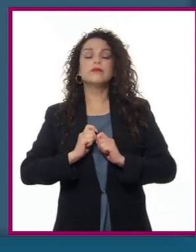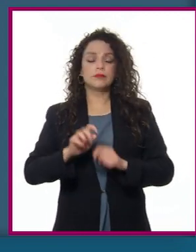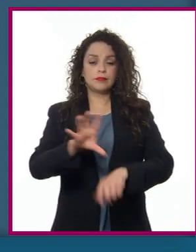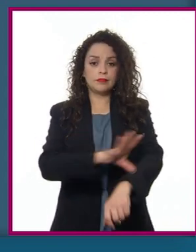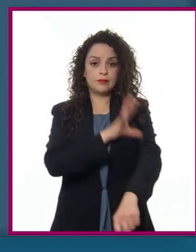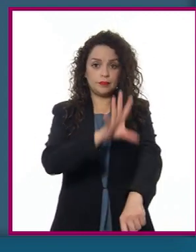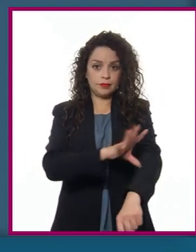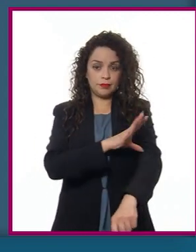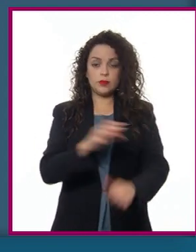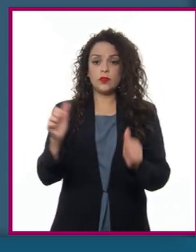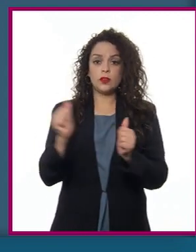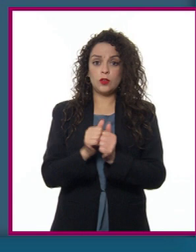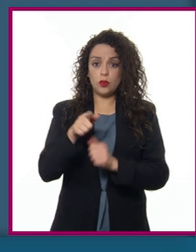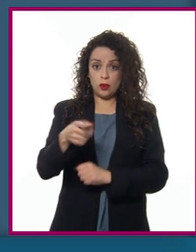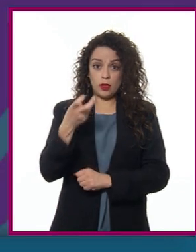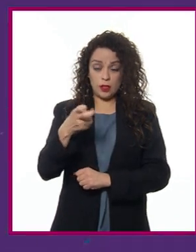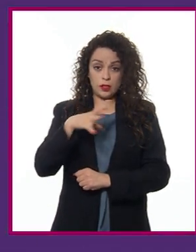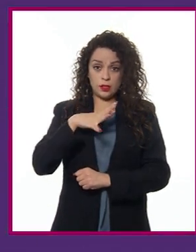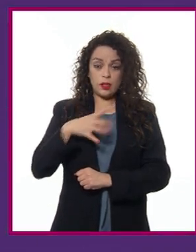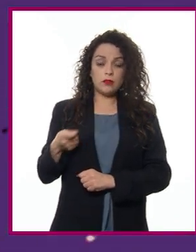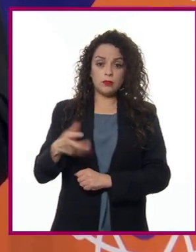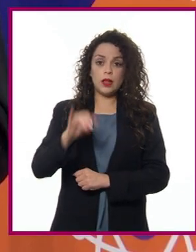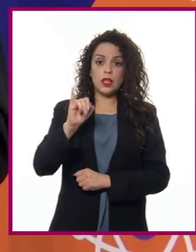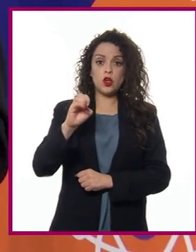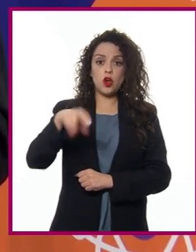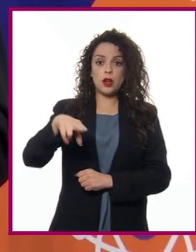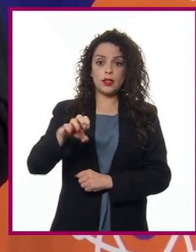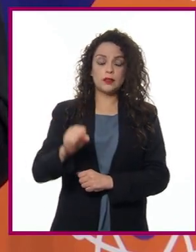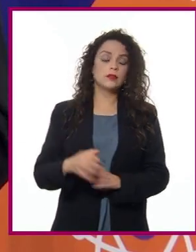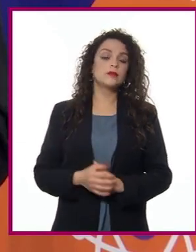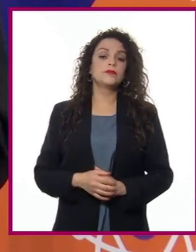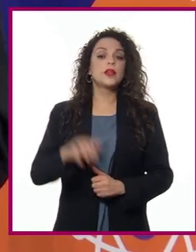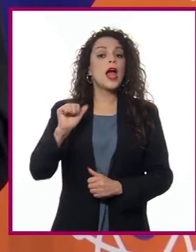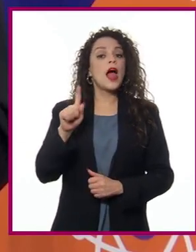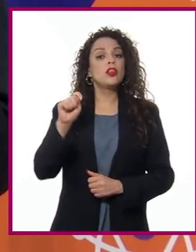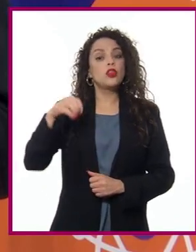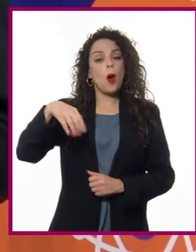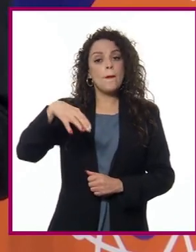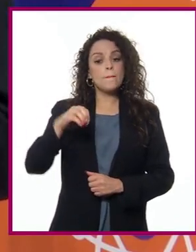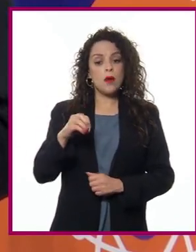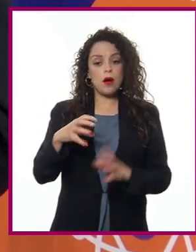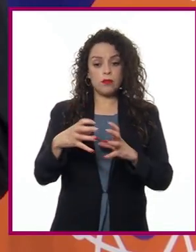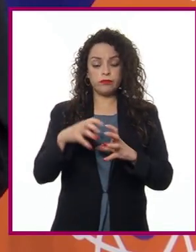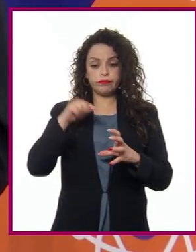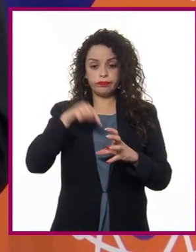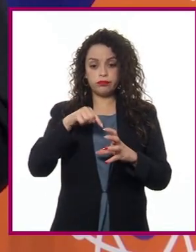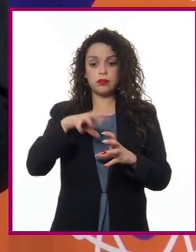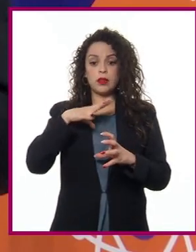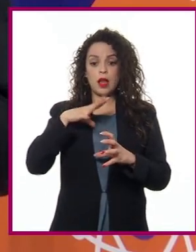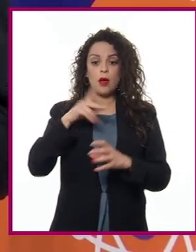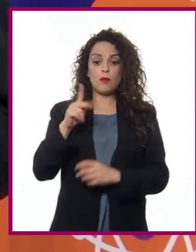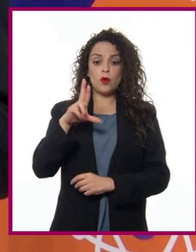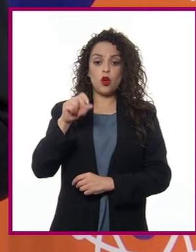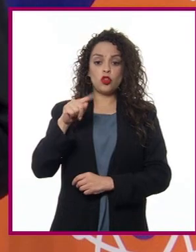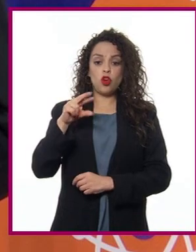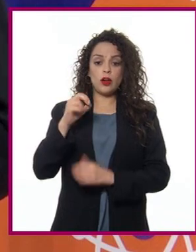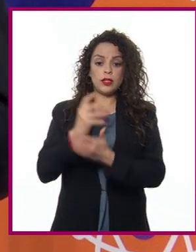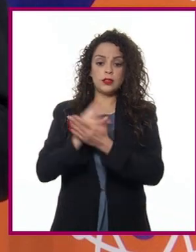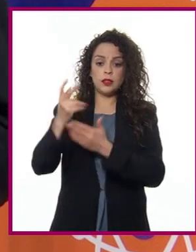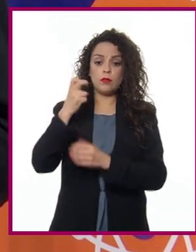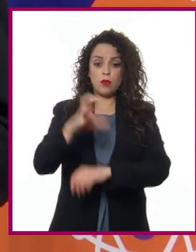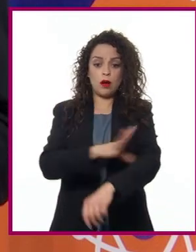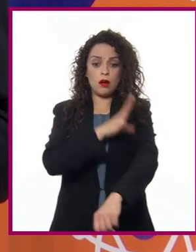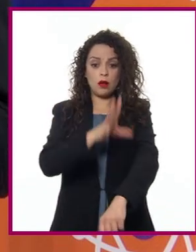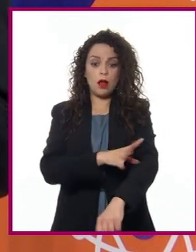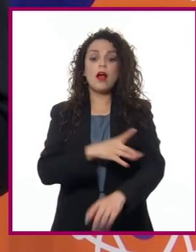carga eléctrica se les denomina iones. Cuando un átomo cede electrones, queda con exceso de protones, por lo que su carga eléctrica